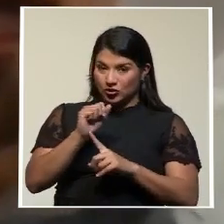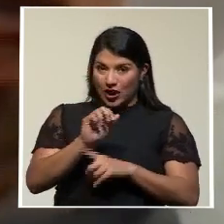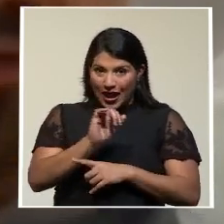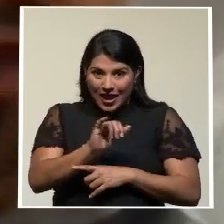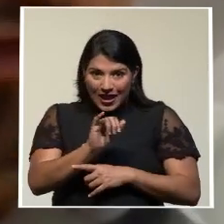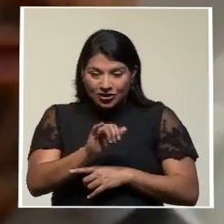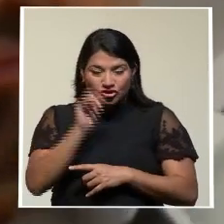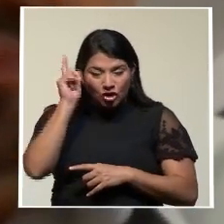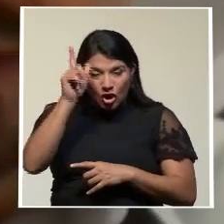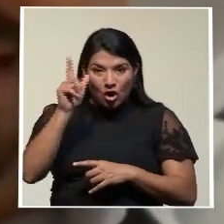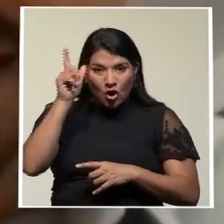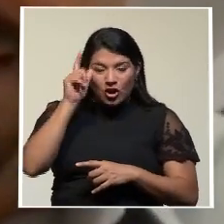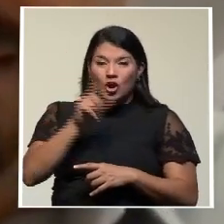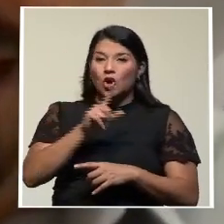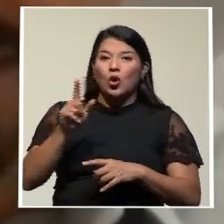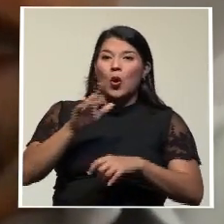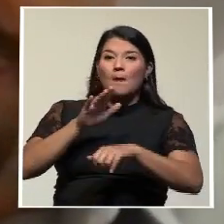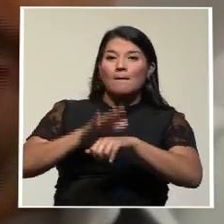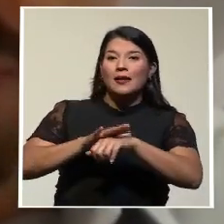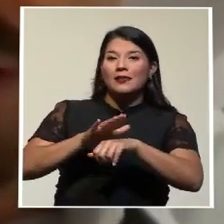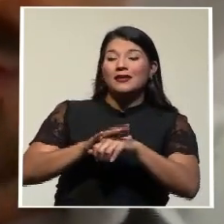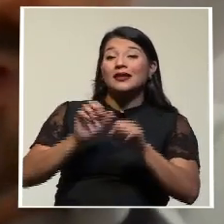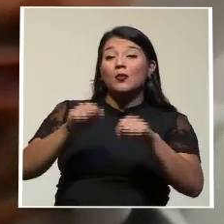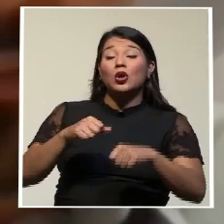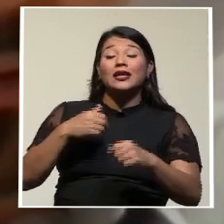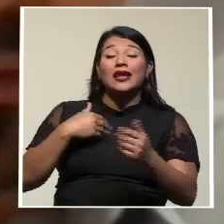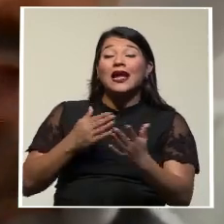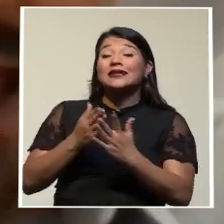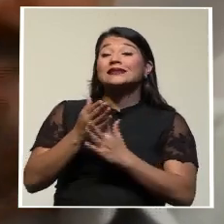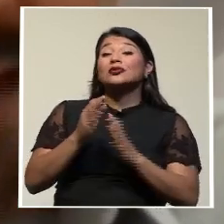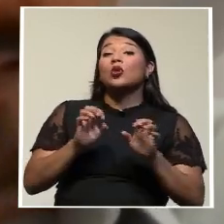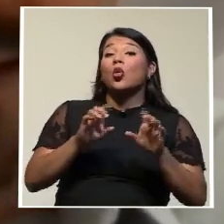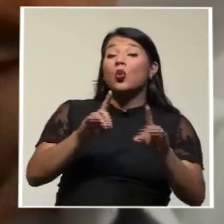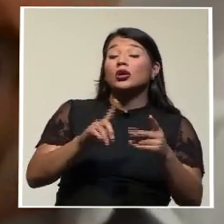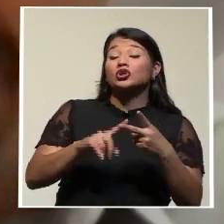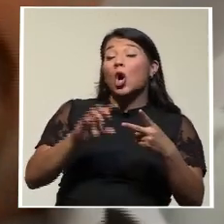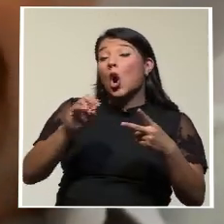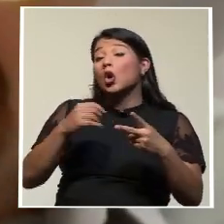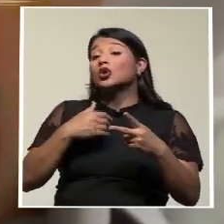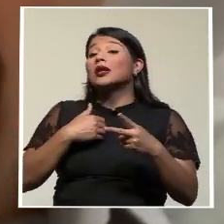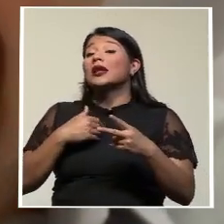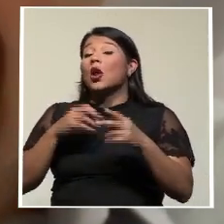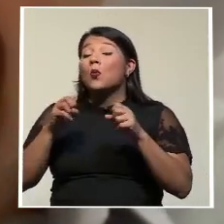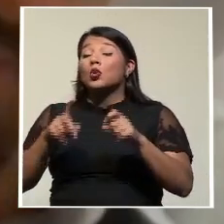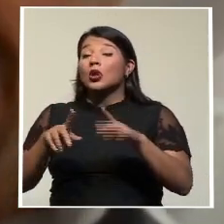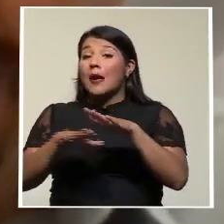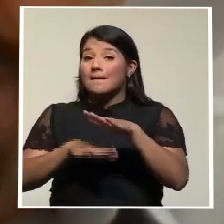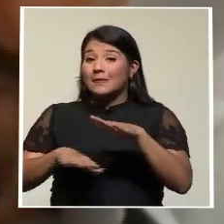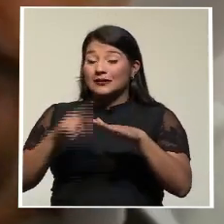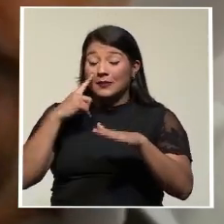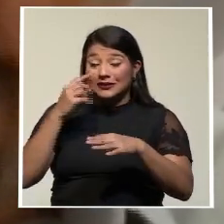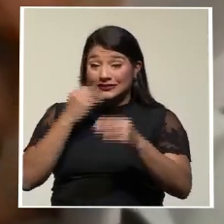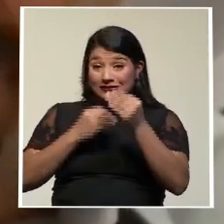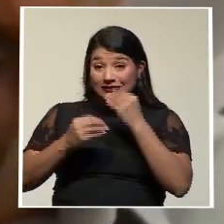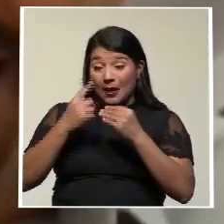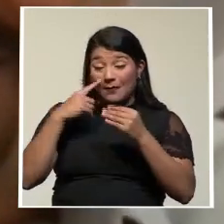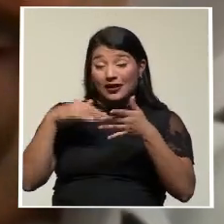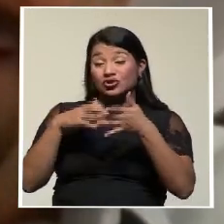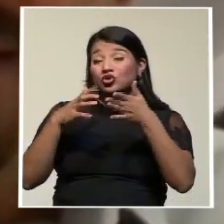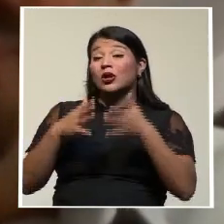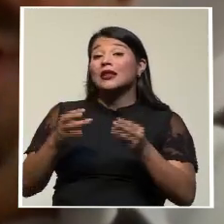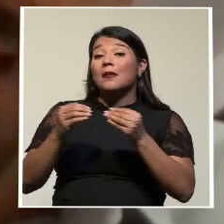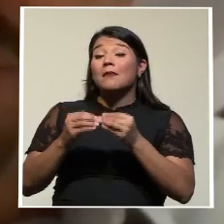obviamente priva de acceso a la educación y de oportunidades básicas de alimentación a los estudiantes más pobres del